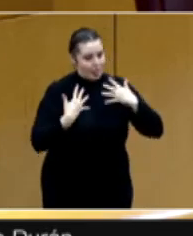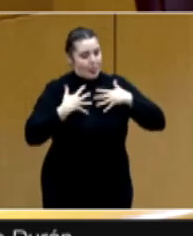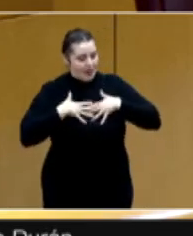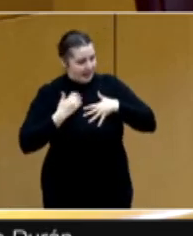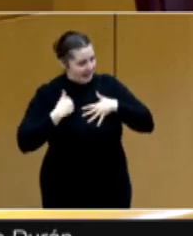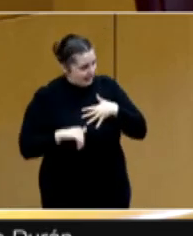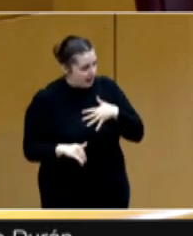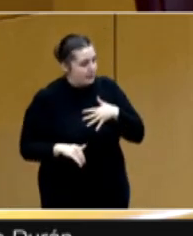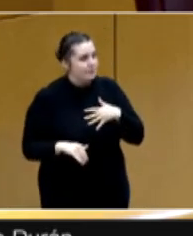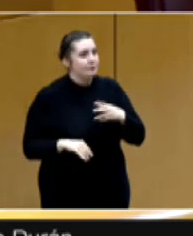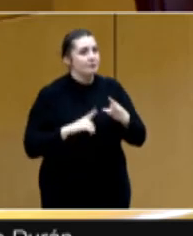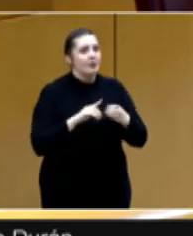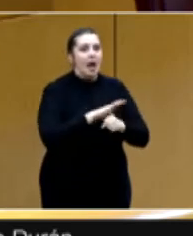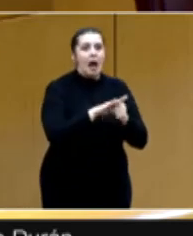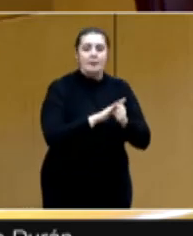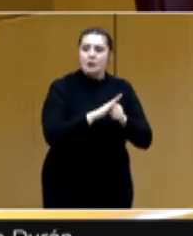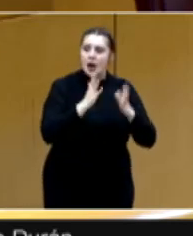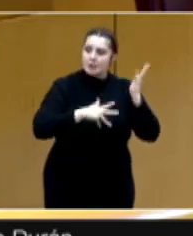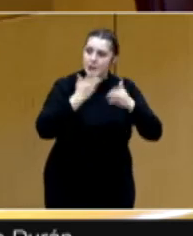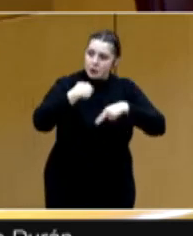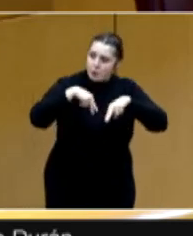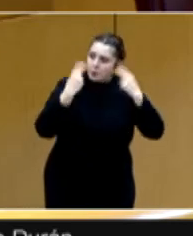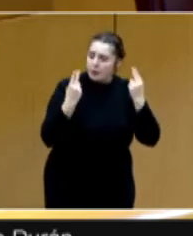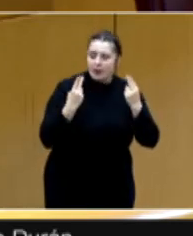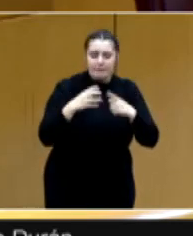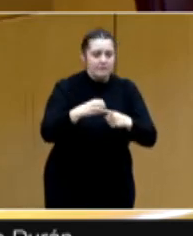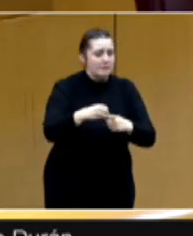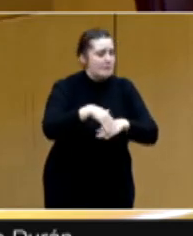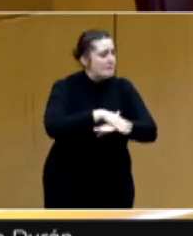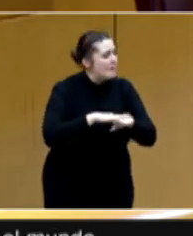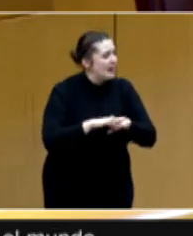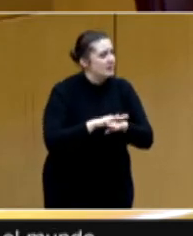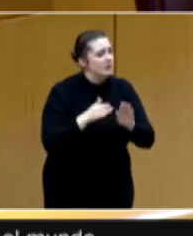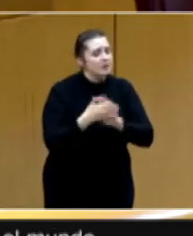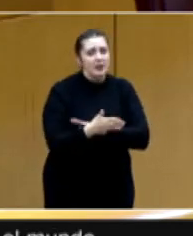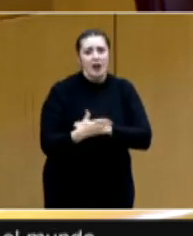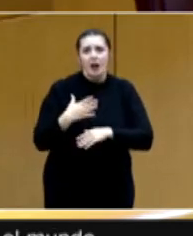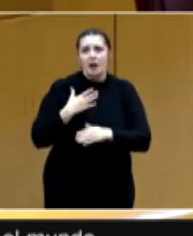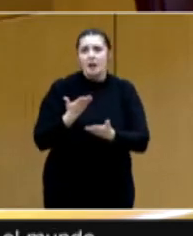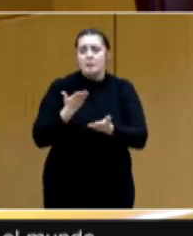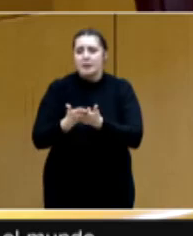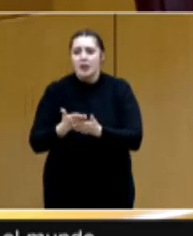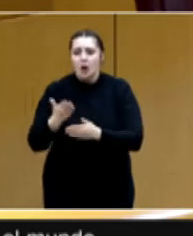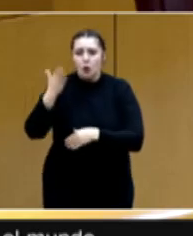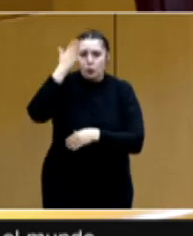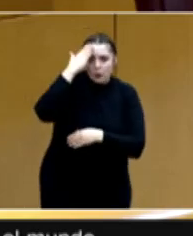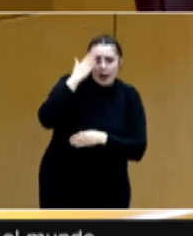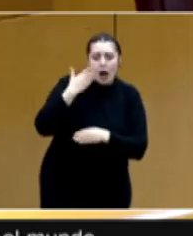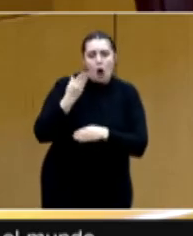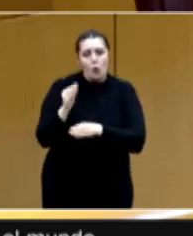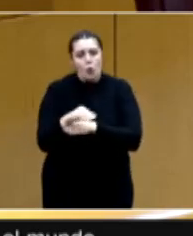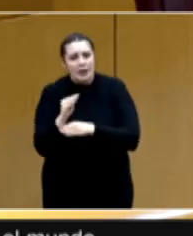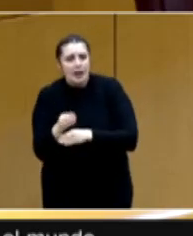de la Administración en el mundo de la Administración es imprescindible no podemos seguir pidiendo la tutela la curatela como